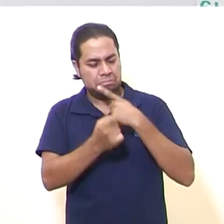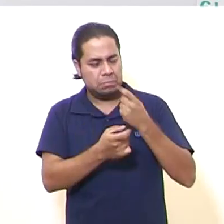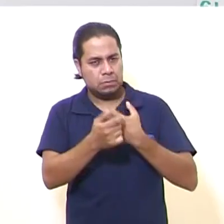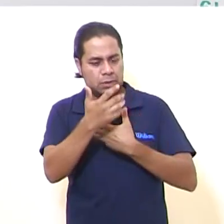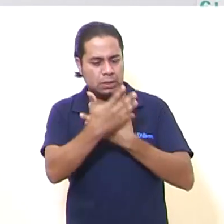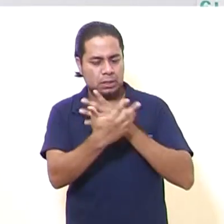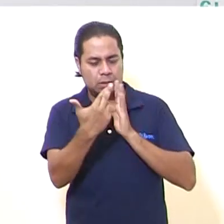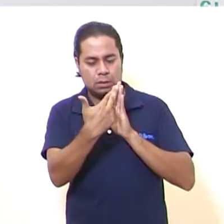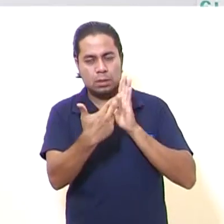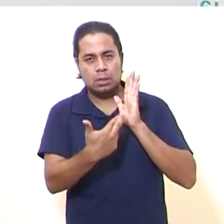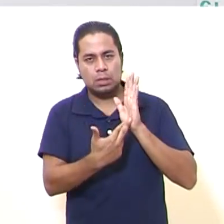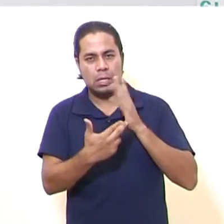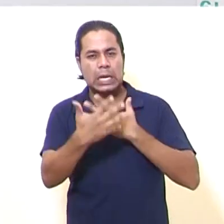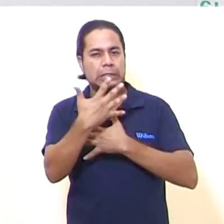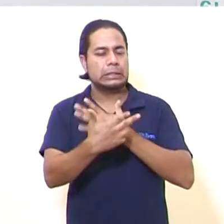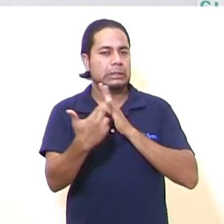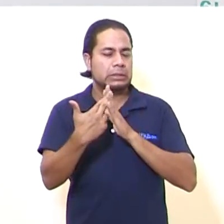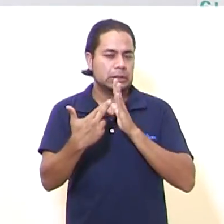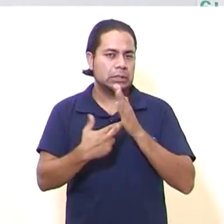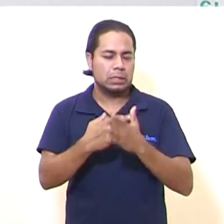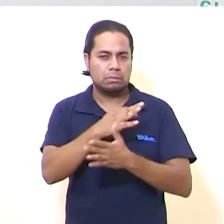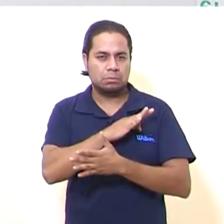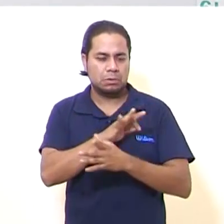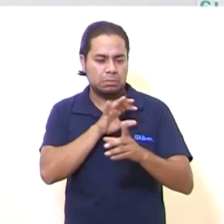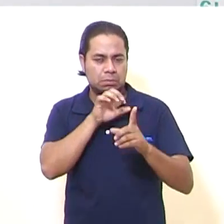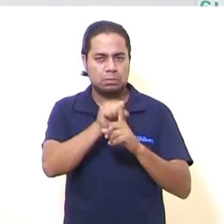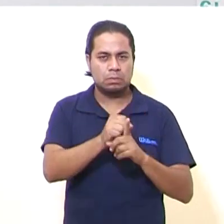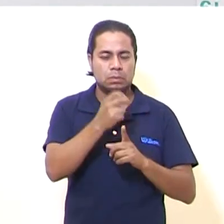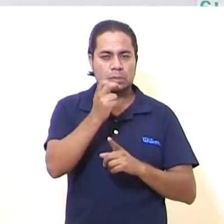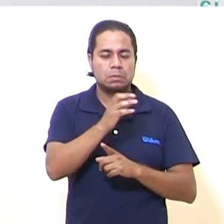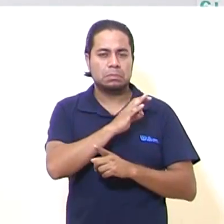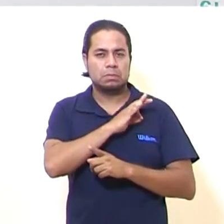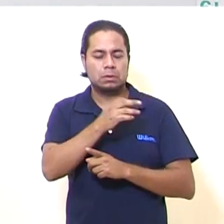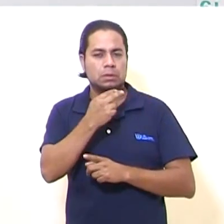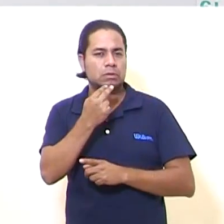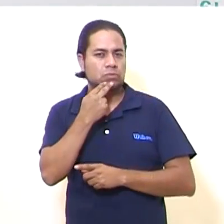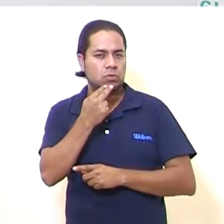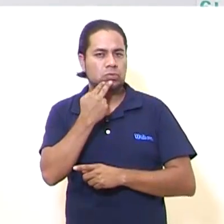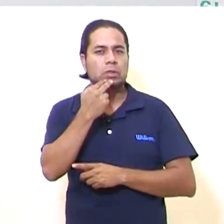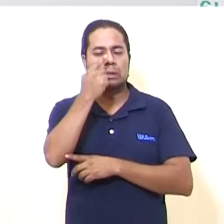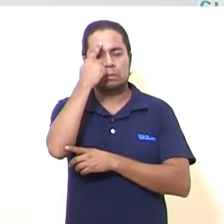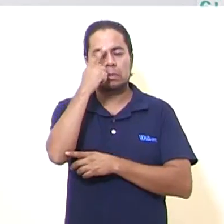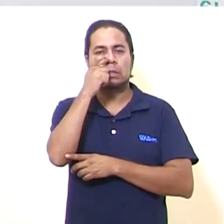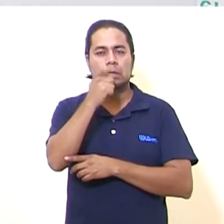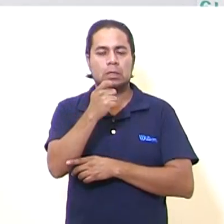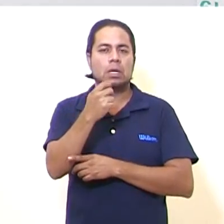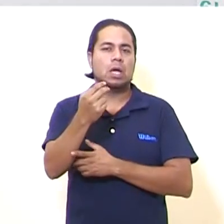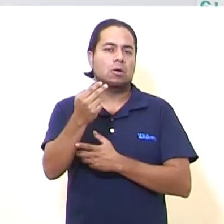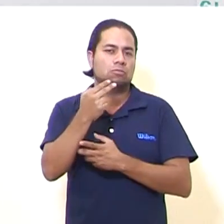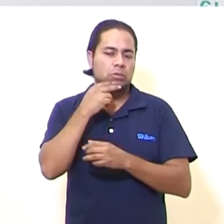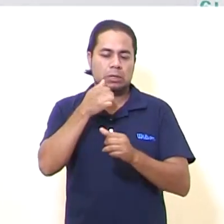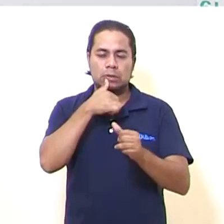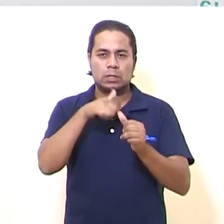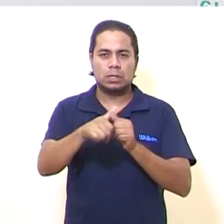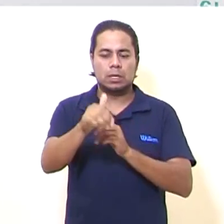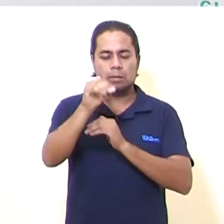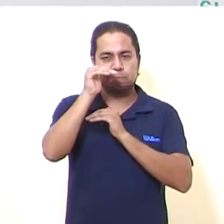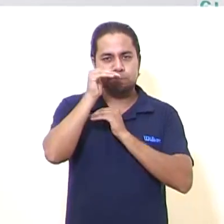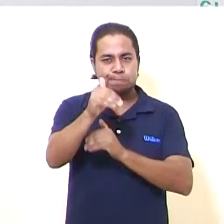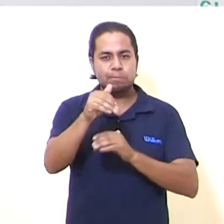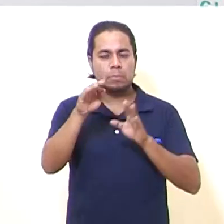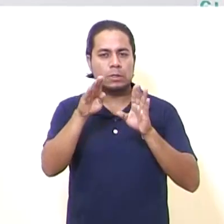15 reglas las cuales a ti te van a servir para utilizar las mayúsculas